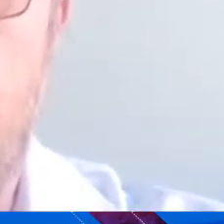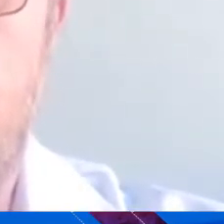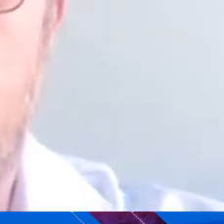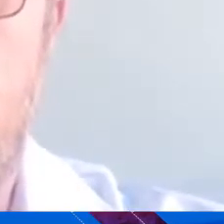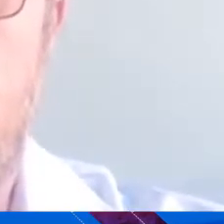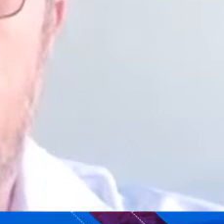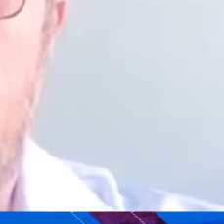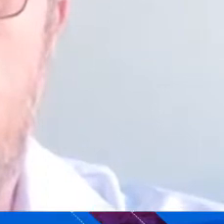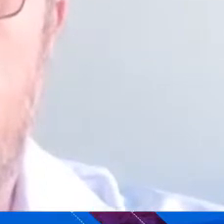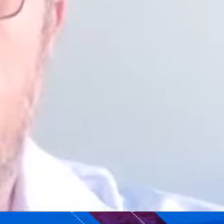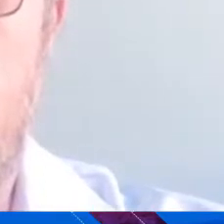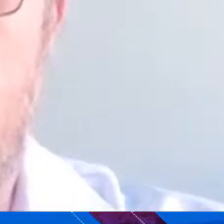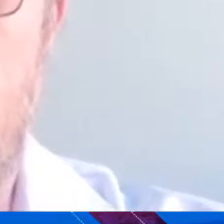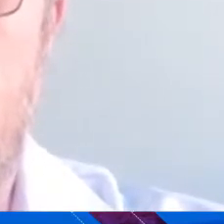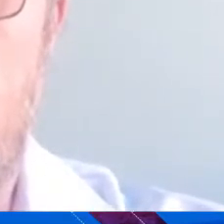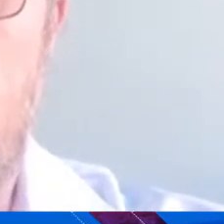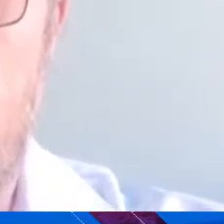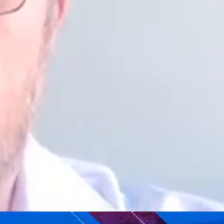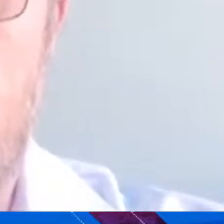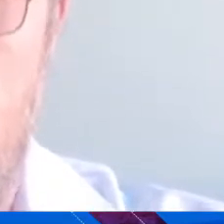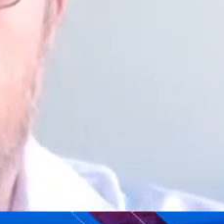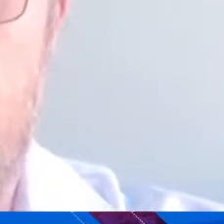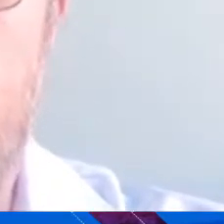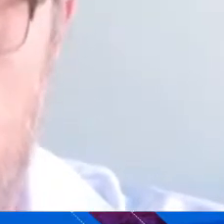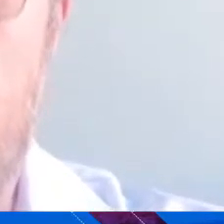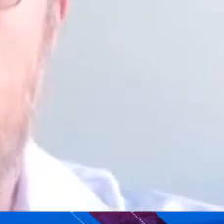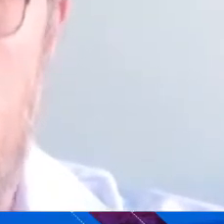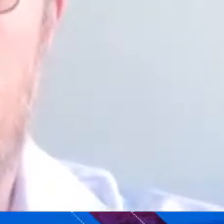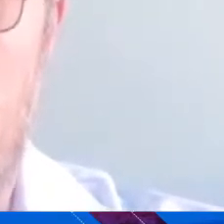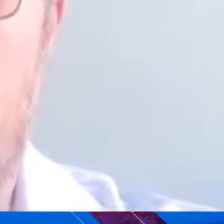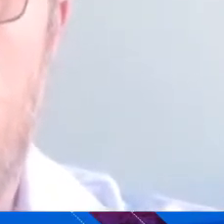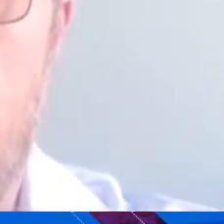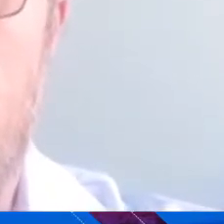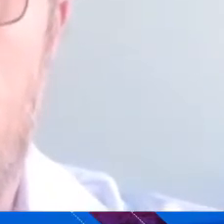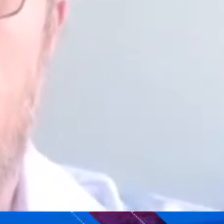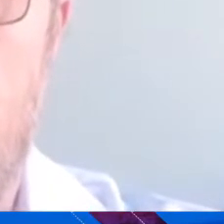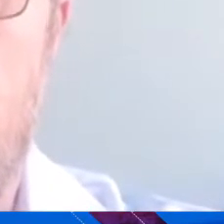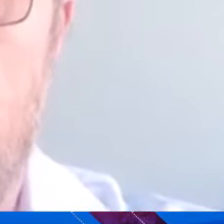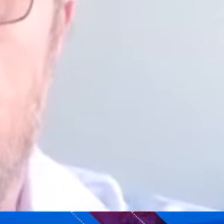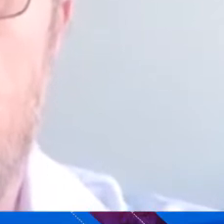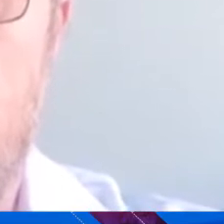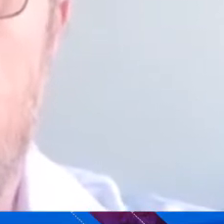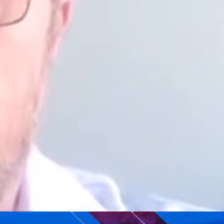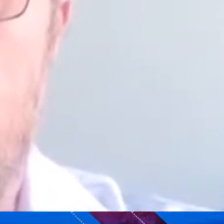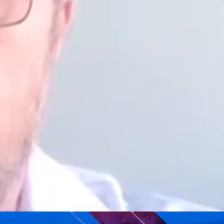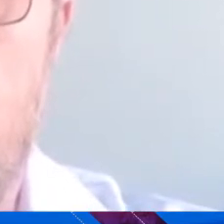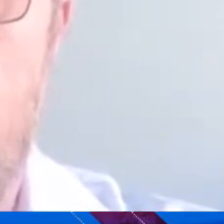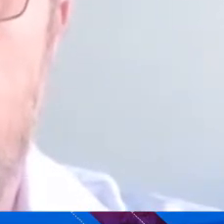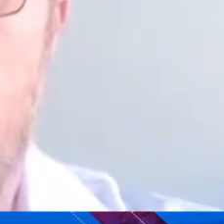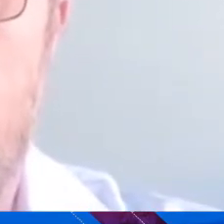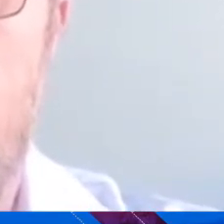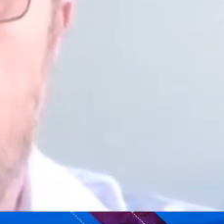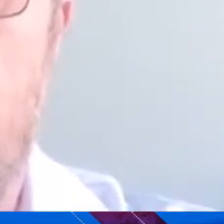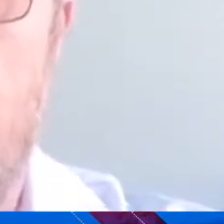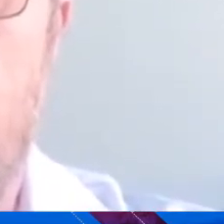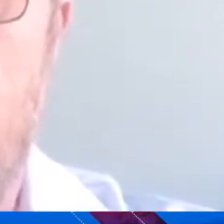dice Yolanda González, que es la directora del hospital, porque según estuve leyendo, ella se excusa planteando